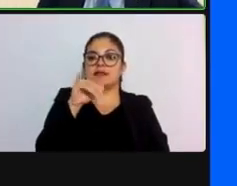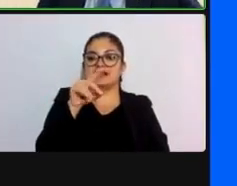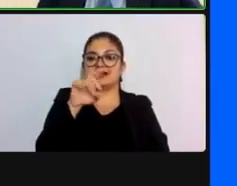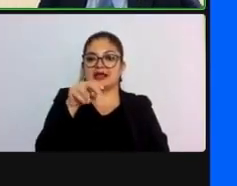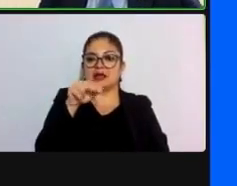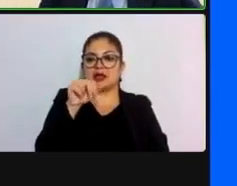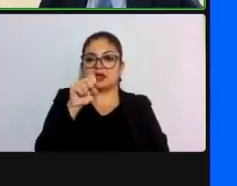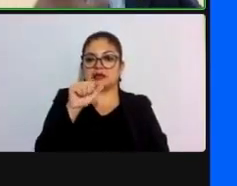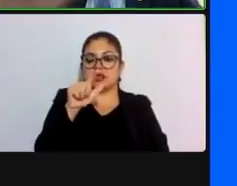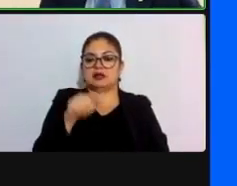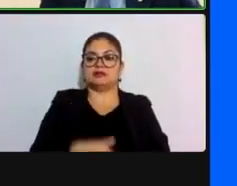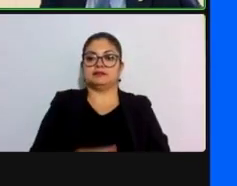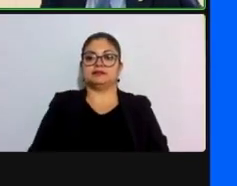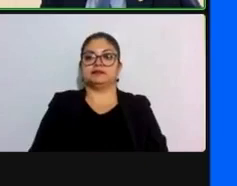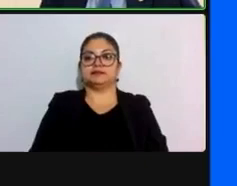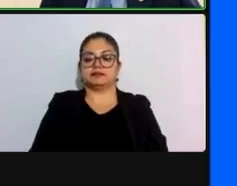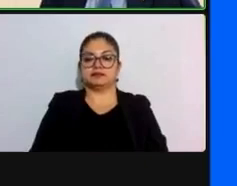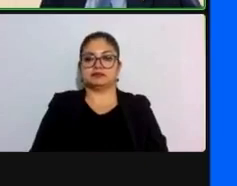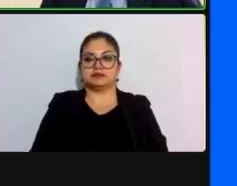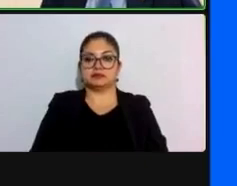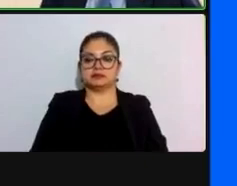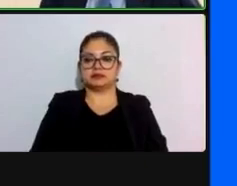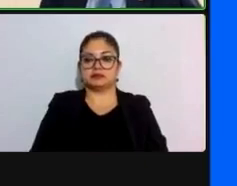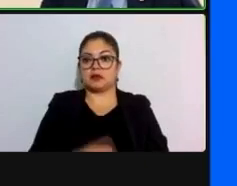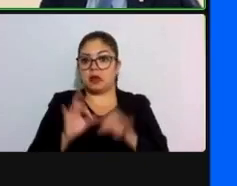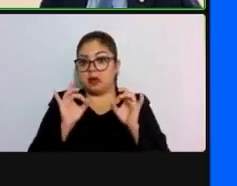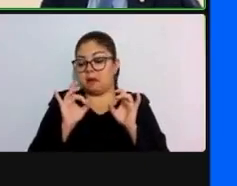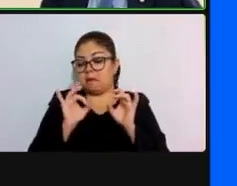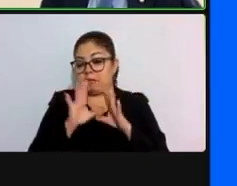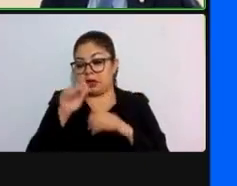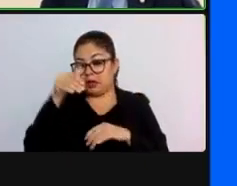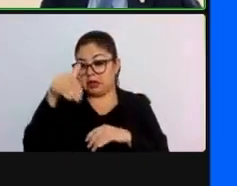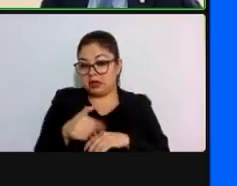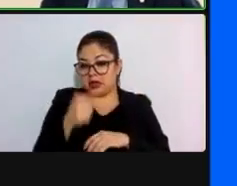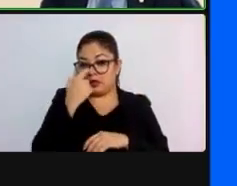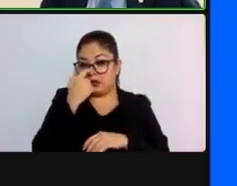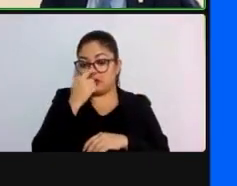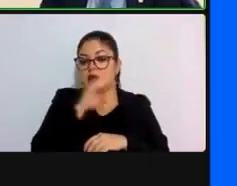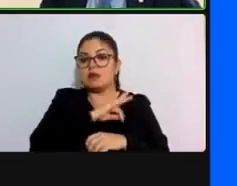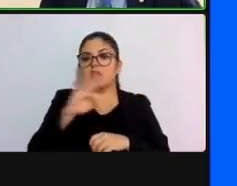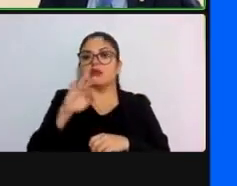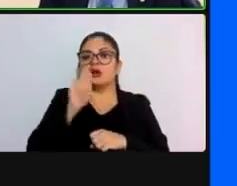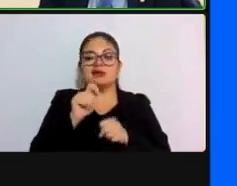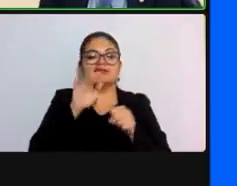Cualquiera de estas alteraciones puede ocasionar una obstrucción nasal.